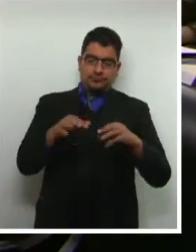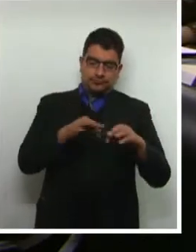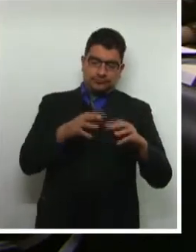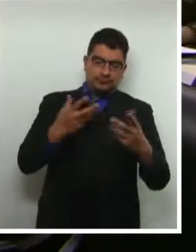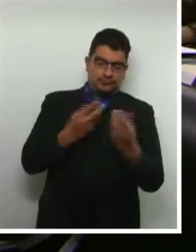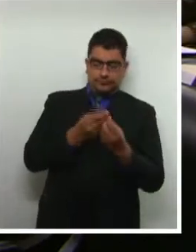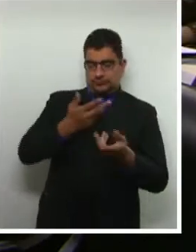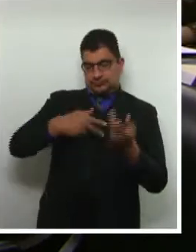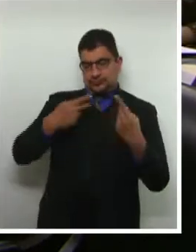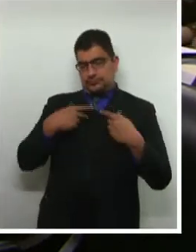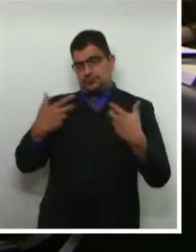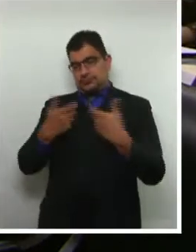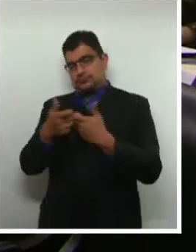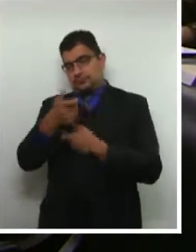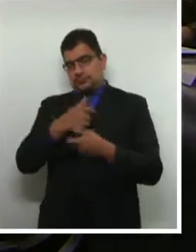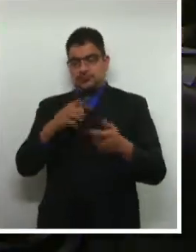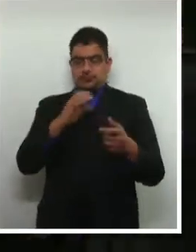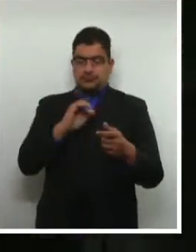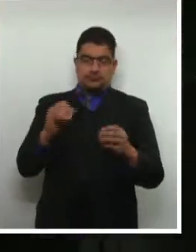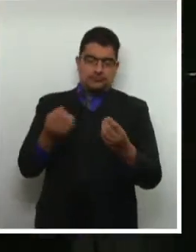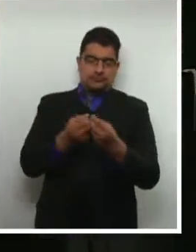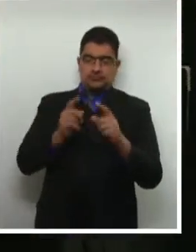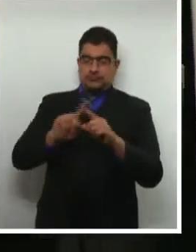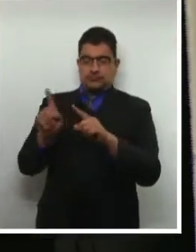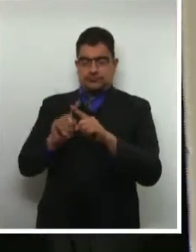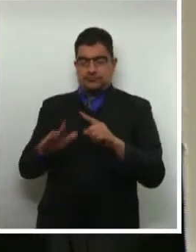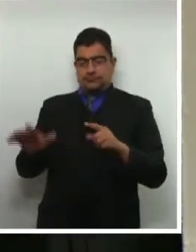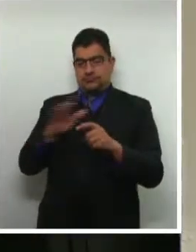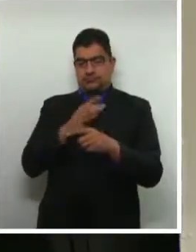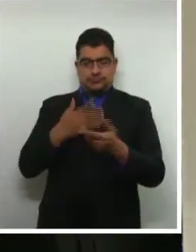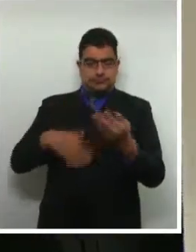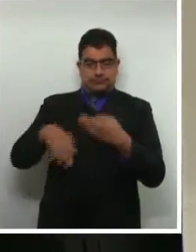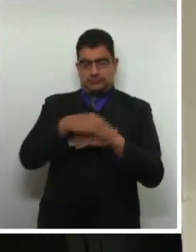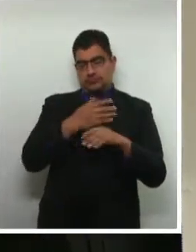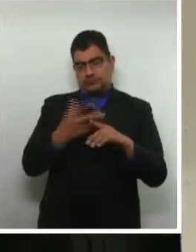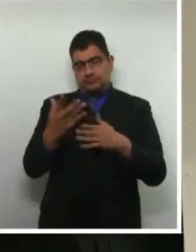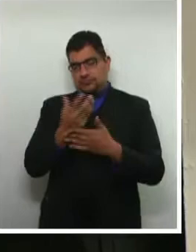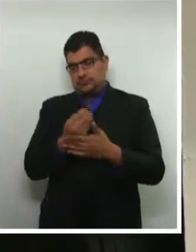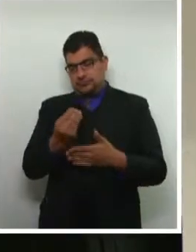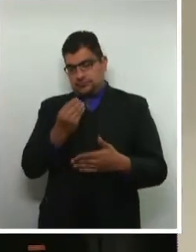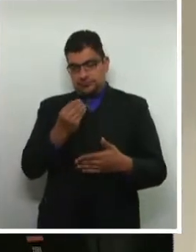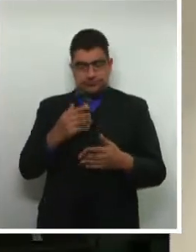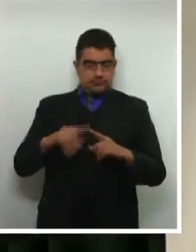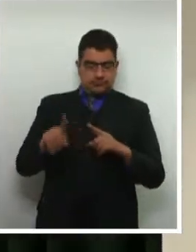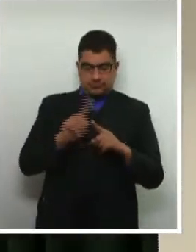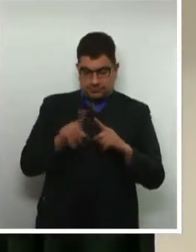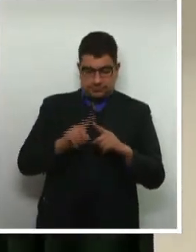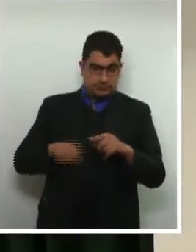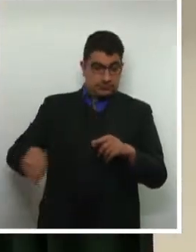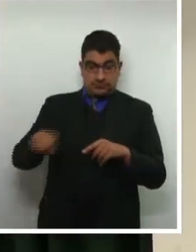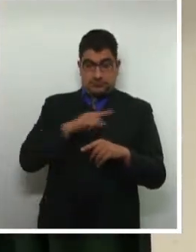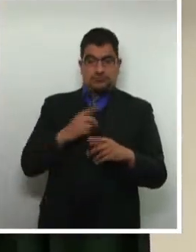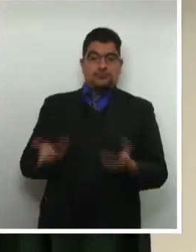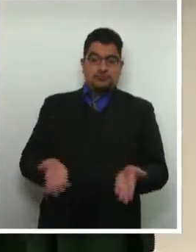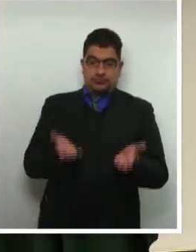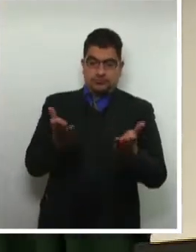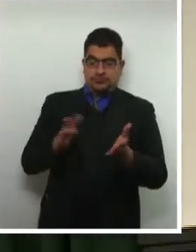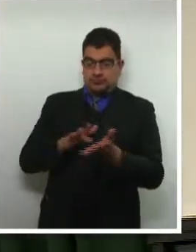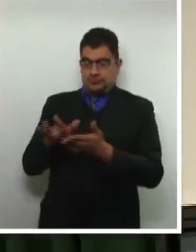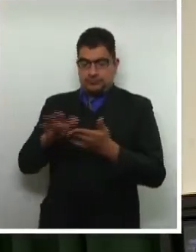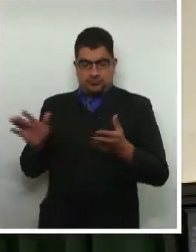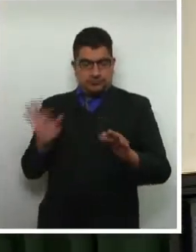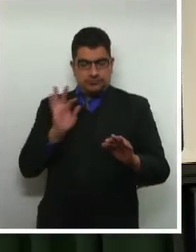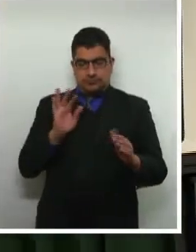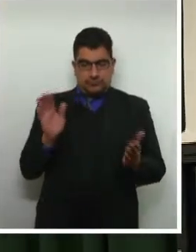cooperativas, las organizaciones sociales y colectivas de productores y consumidores sean objeto de fomento y apoyo, y